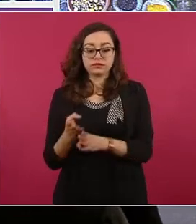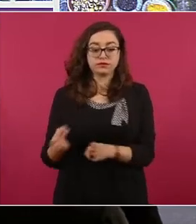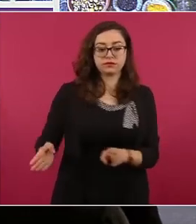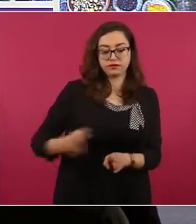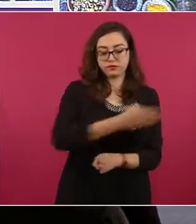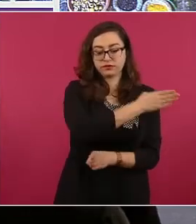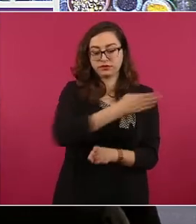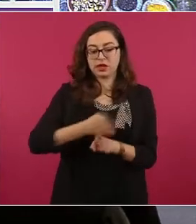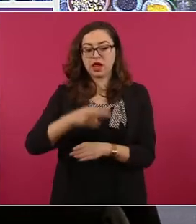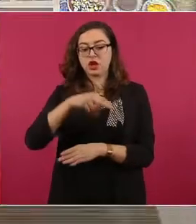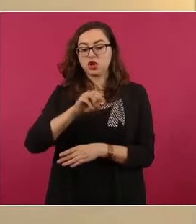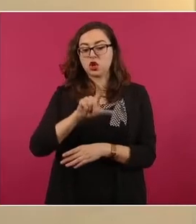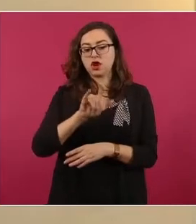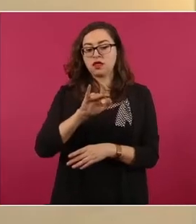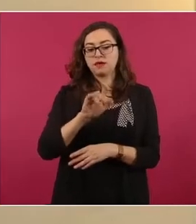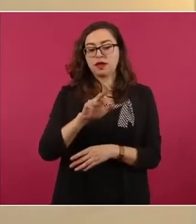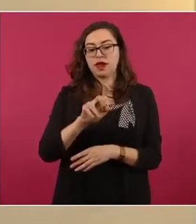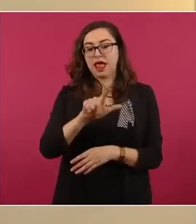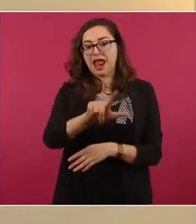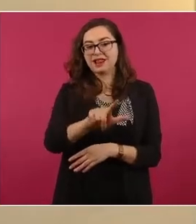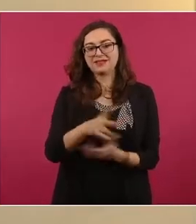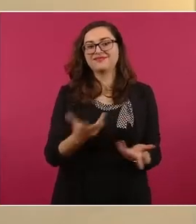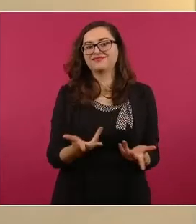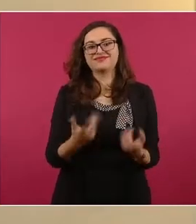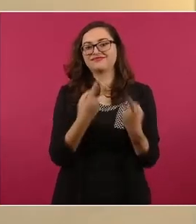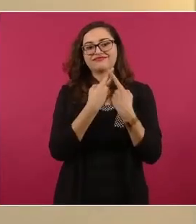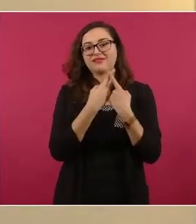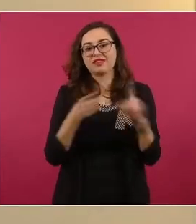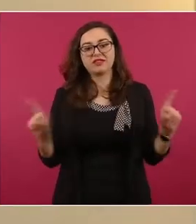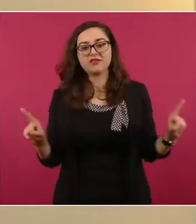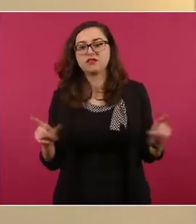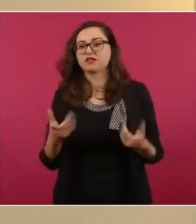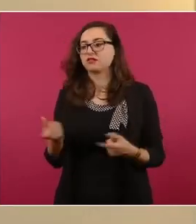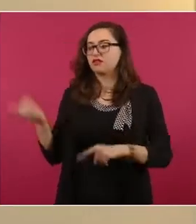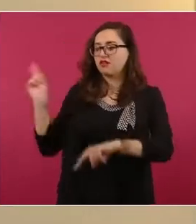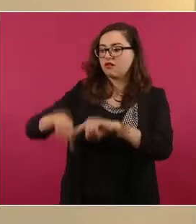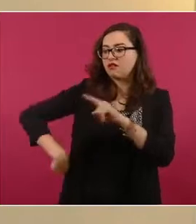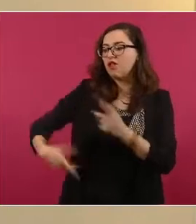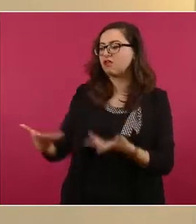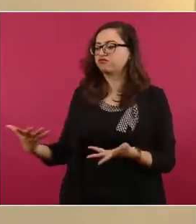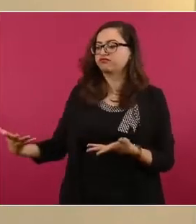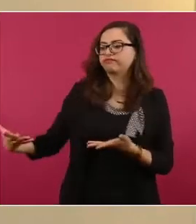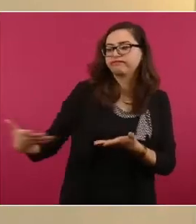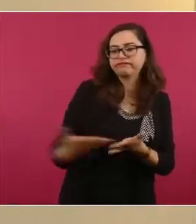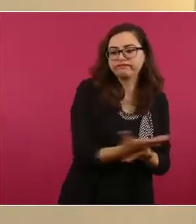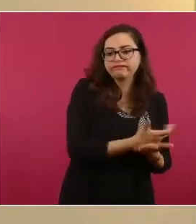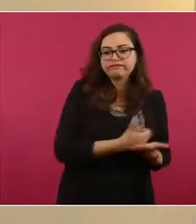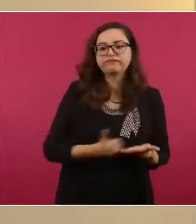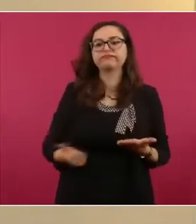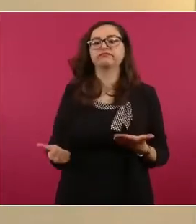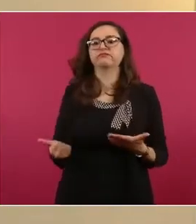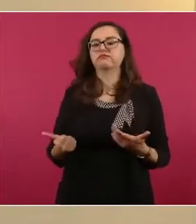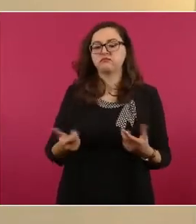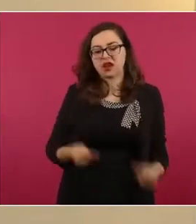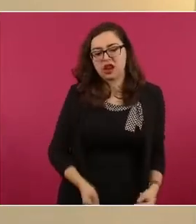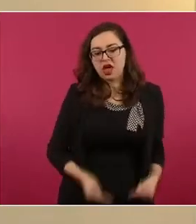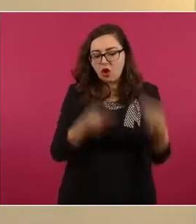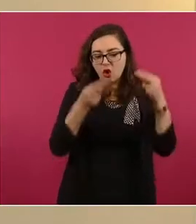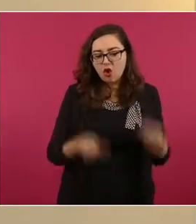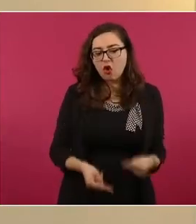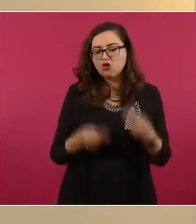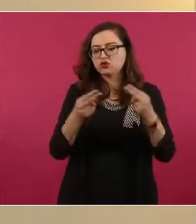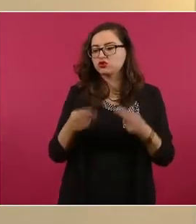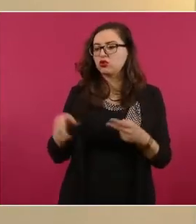periodo neoliberal, que era un despojo, apropiación, privatización y eventualmente destrucción de este conocimiento